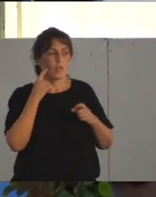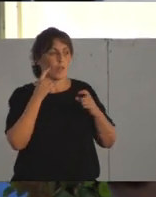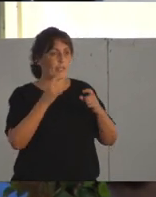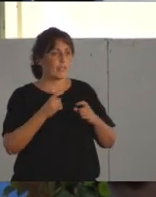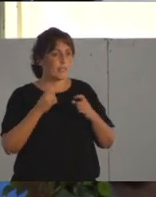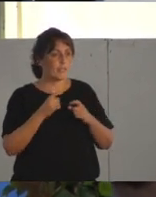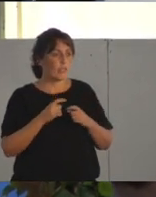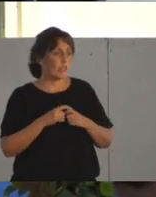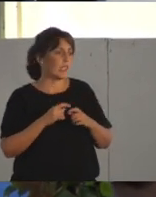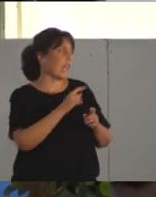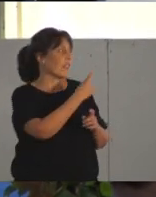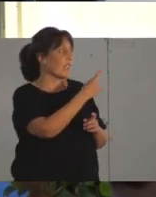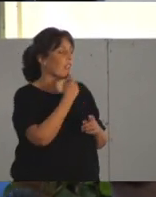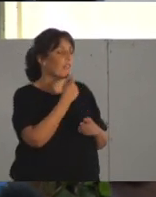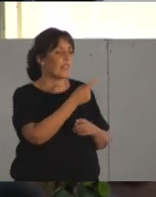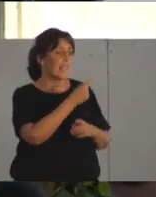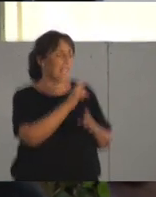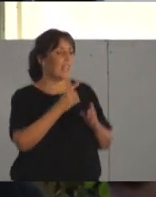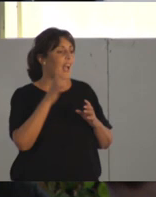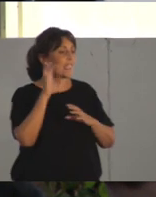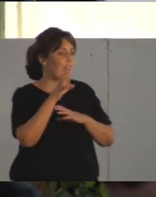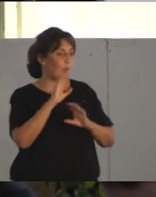ellos. Empezamos con el vídeo.